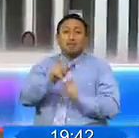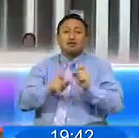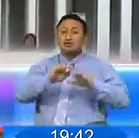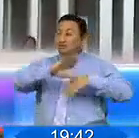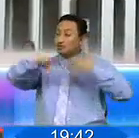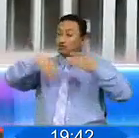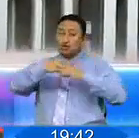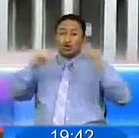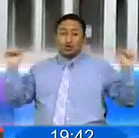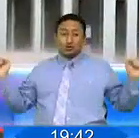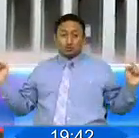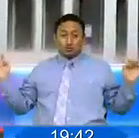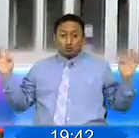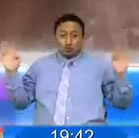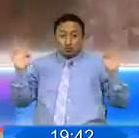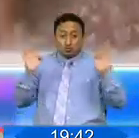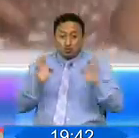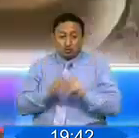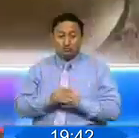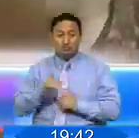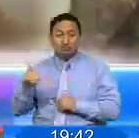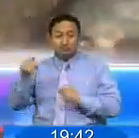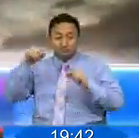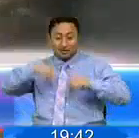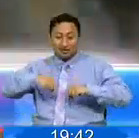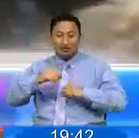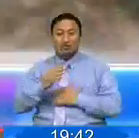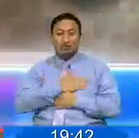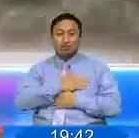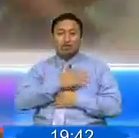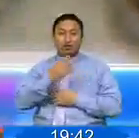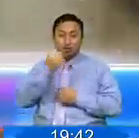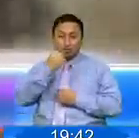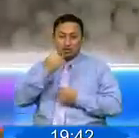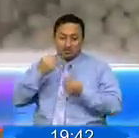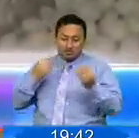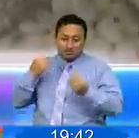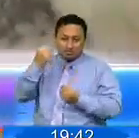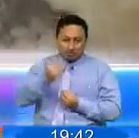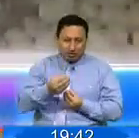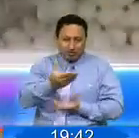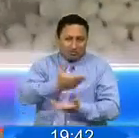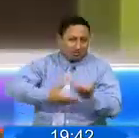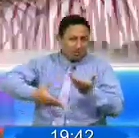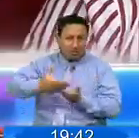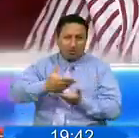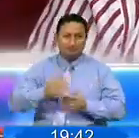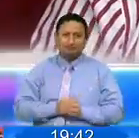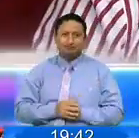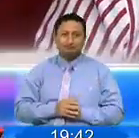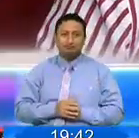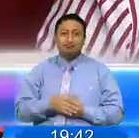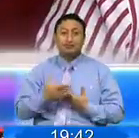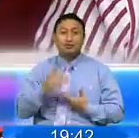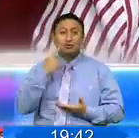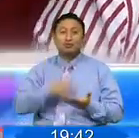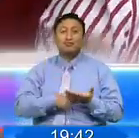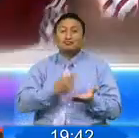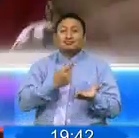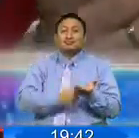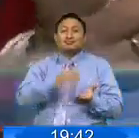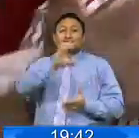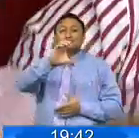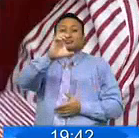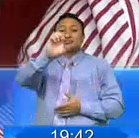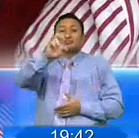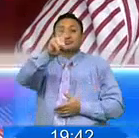las provincias, quienes dejaron impregnada su herencia gastronómica en la carita de Dios. Y eran los ceviches que también